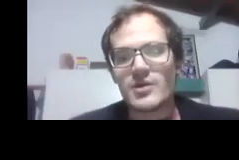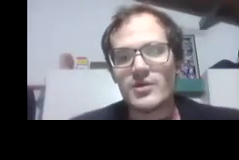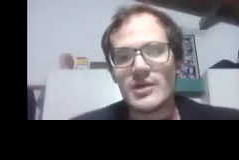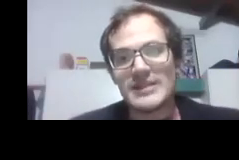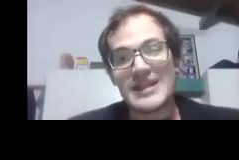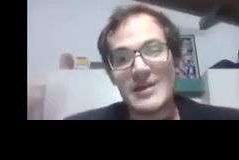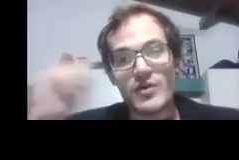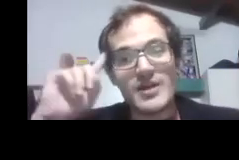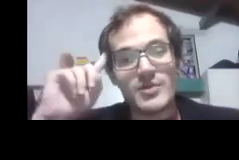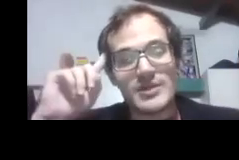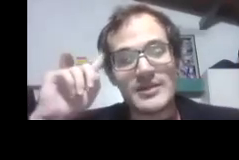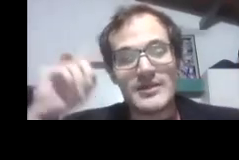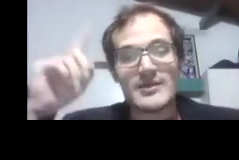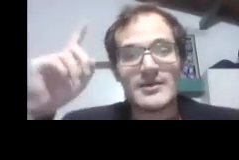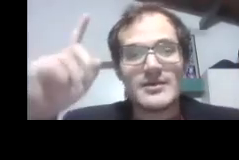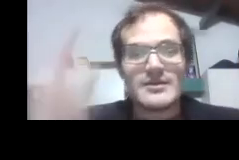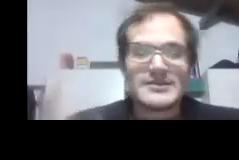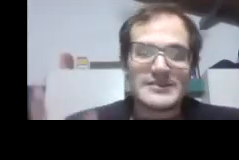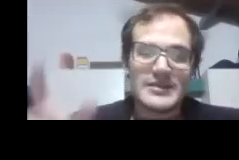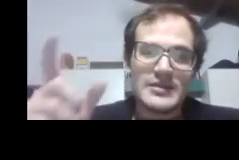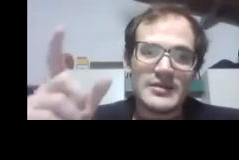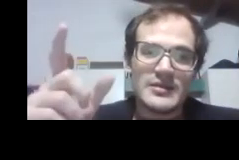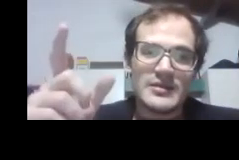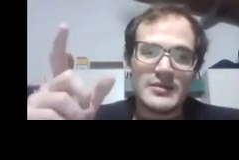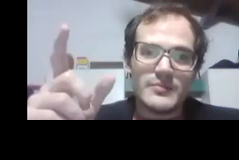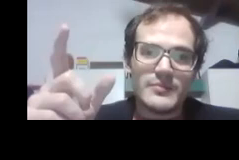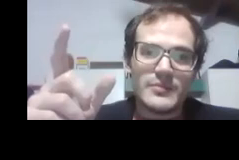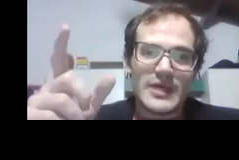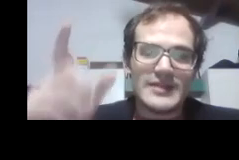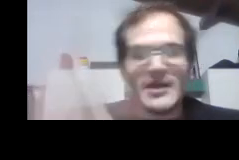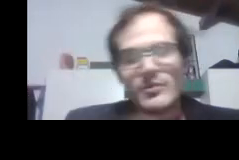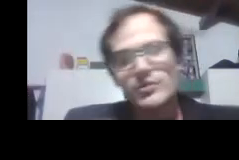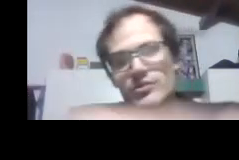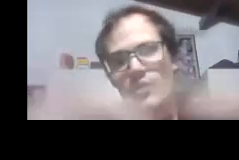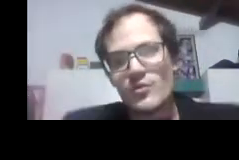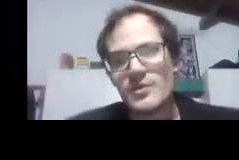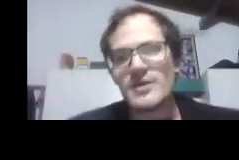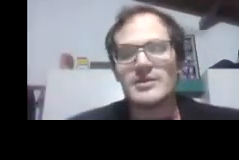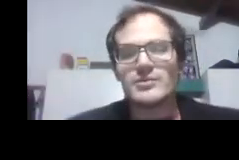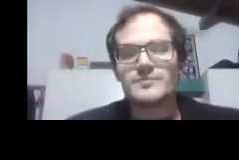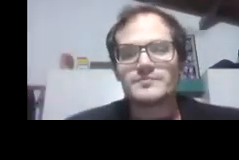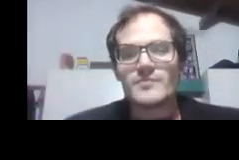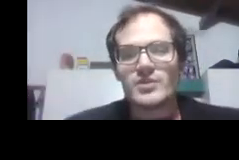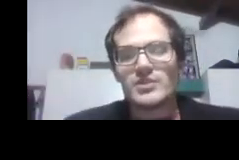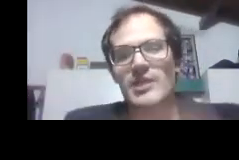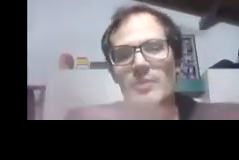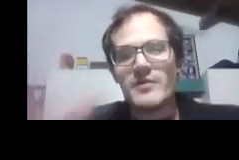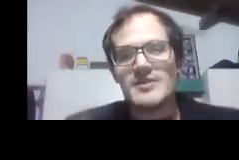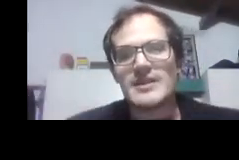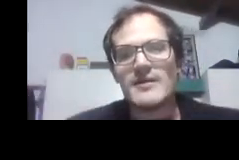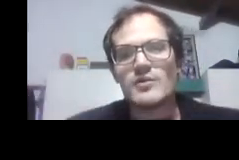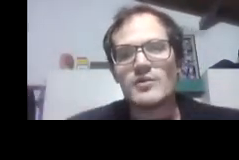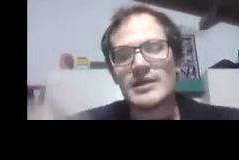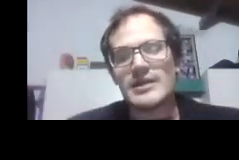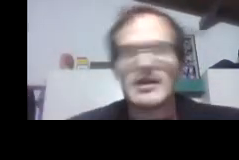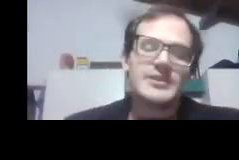del Río de la Plata. La lógica porteña era, si antes éramos todo un virreinato, donde todas las provincias